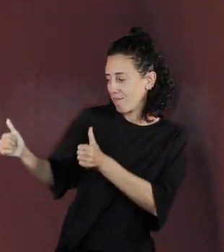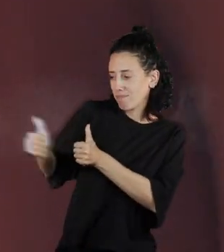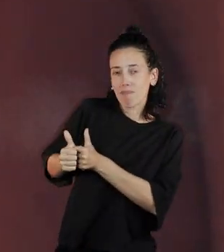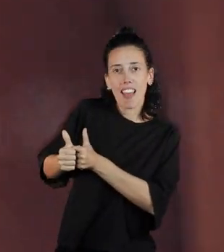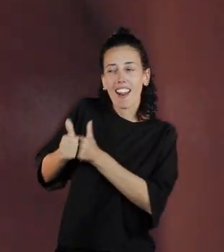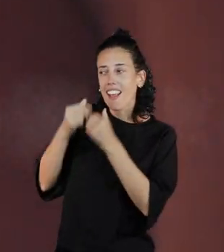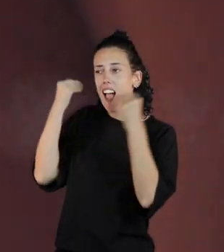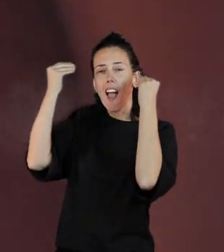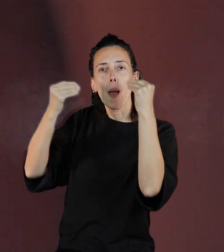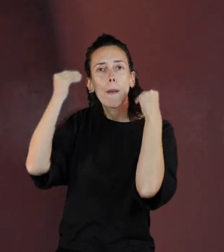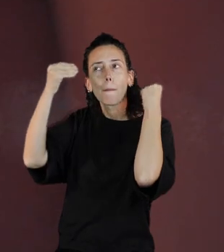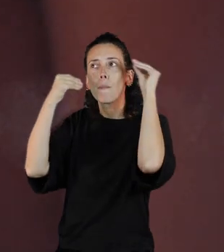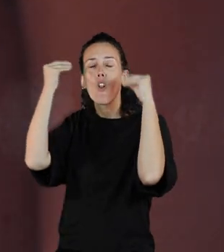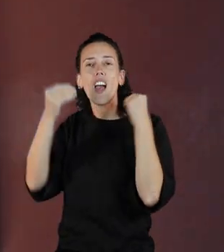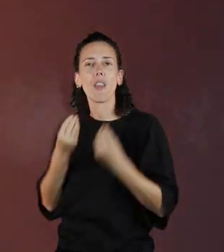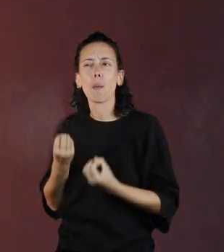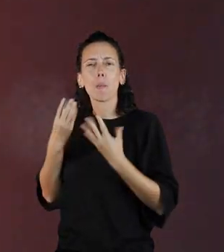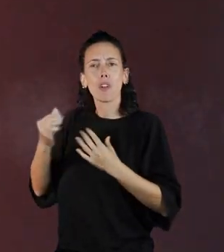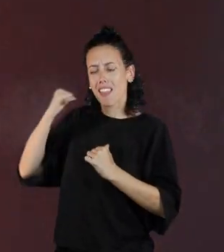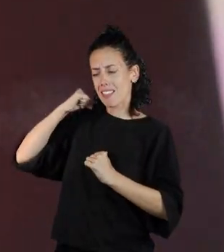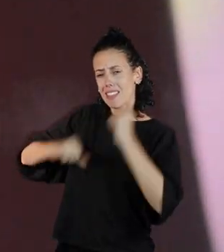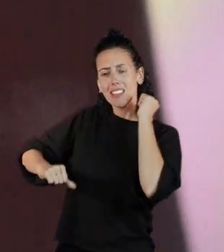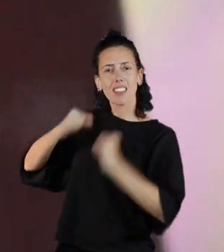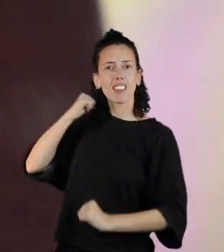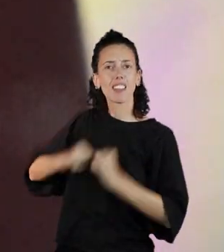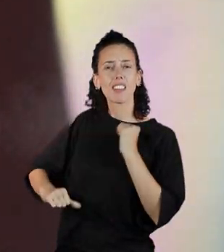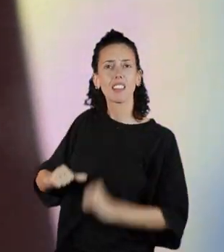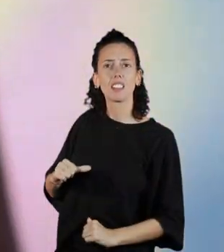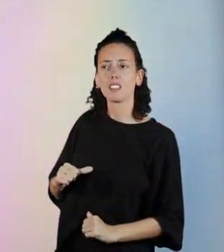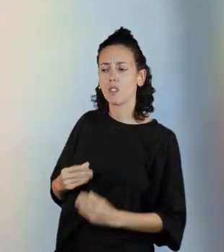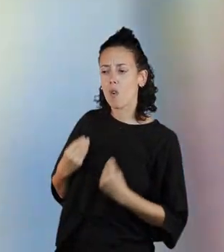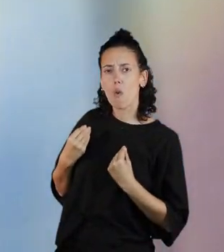mi pareja, es la que más daño